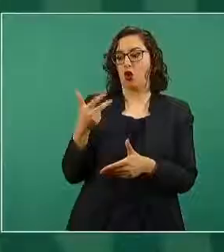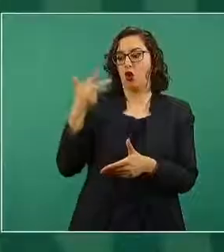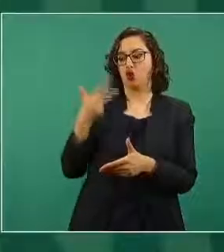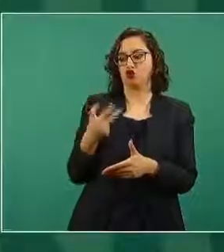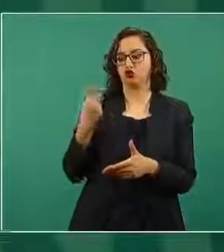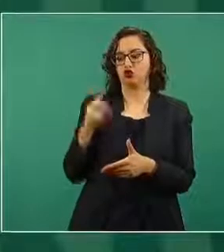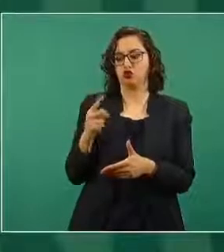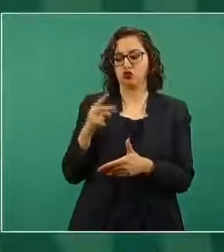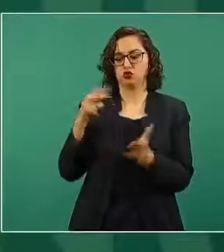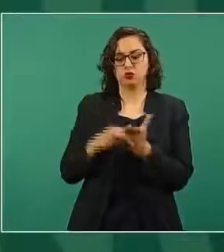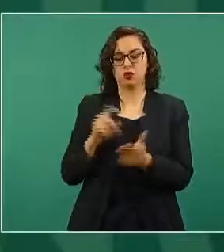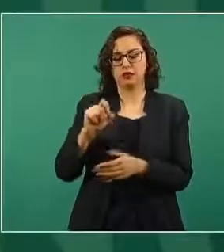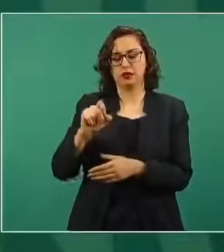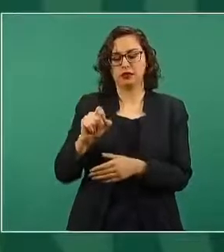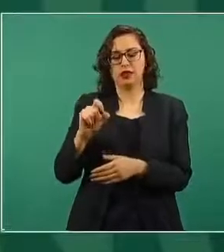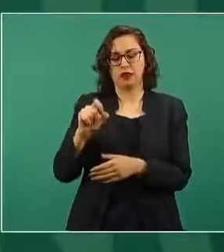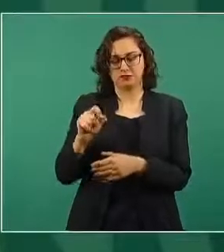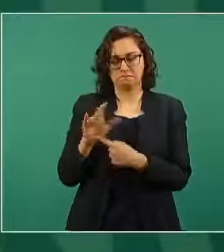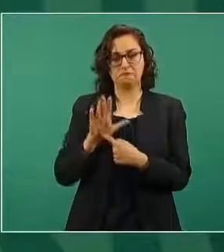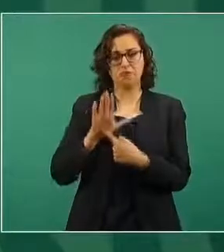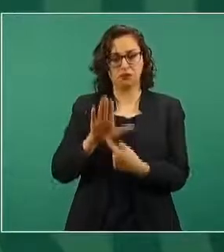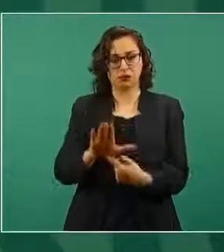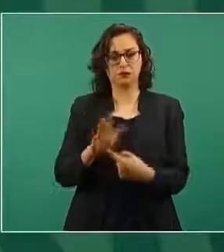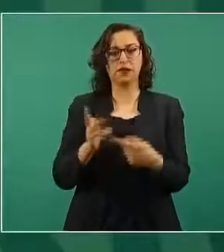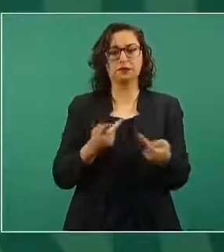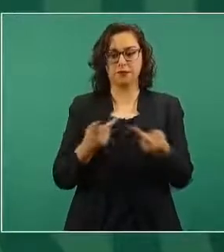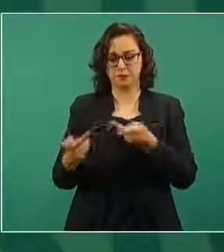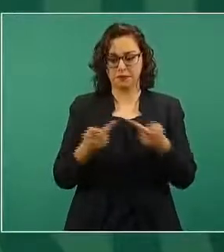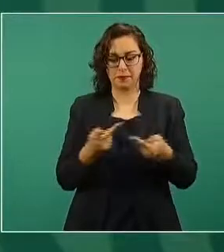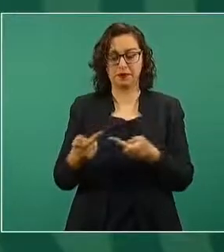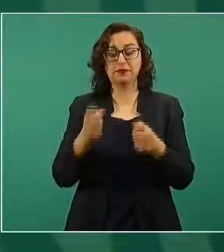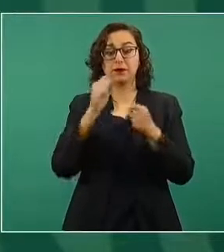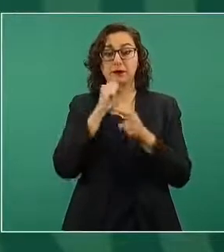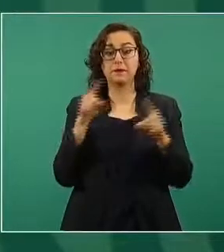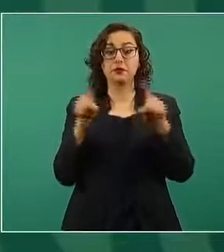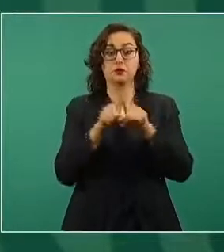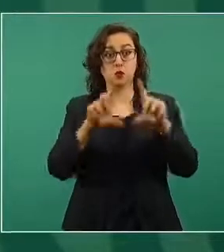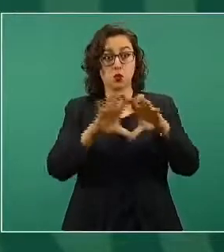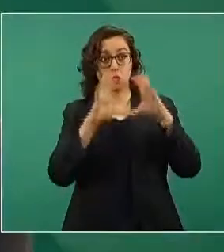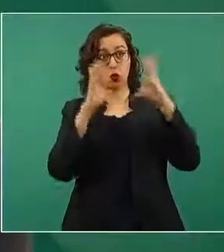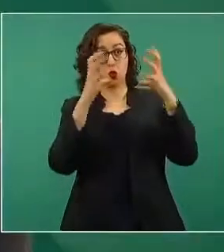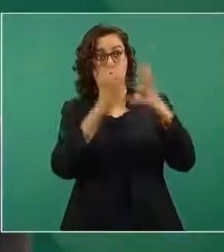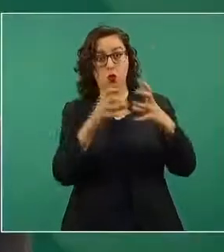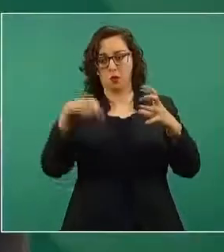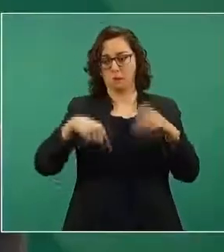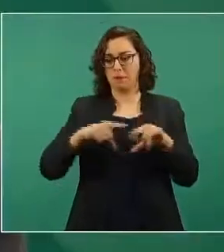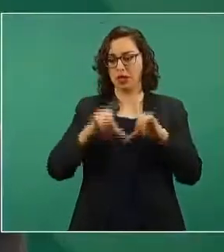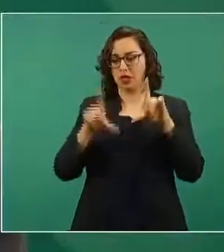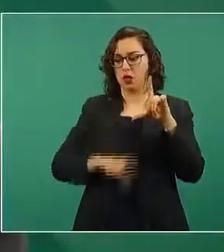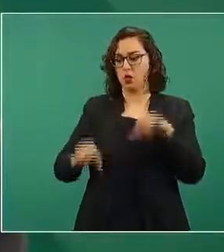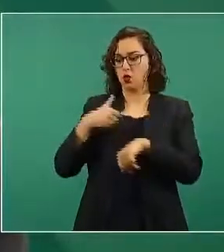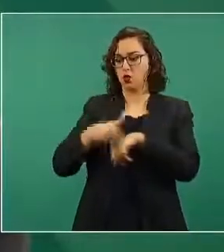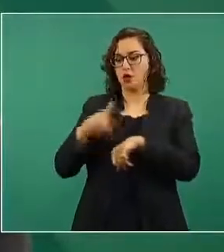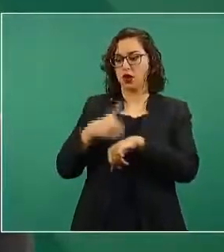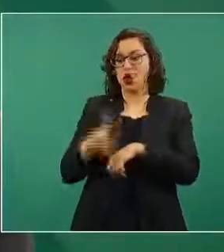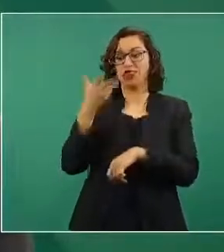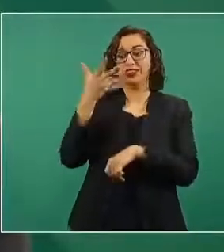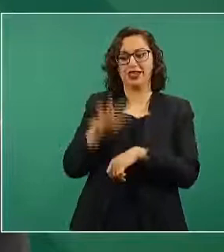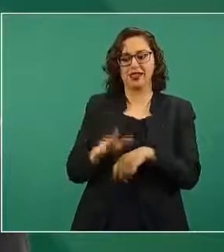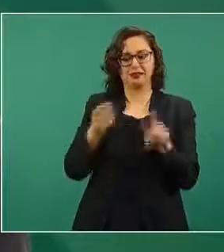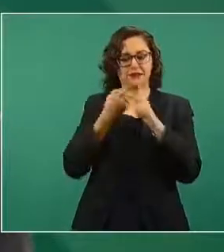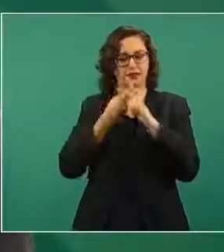diciembre del año pasado. También fuimos uno de los primeros 10 países del mundo en iniciar la vacunación y hemos tenido